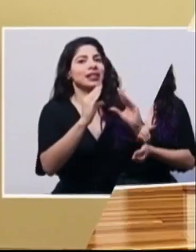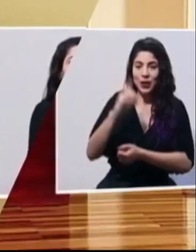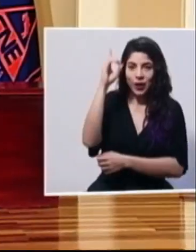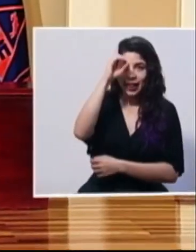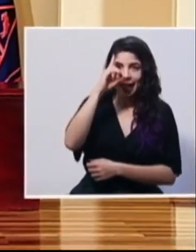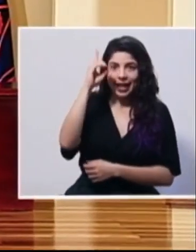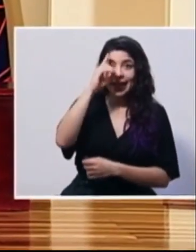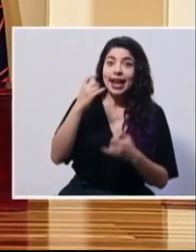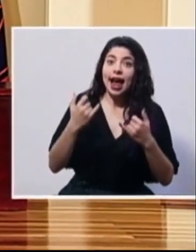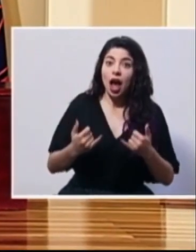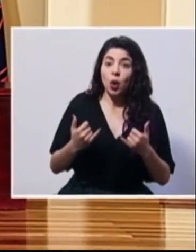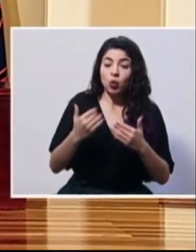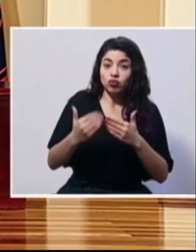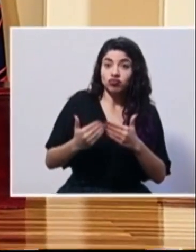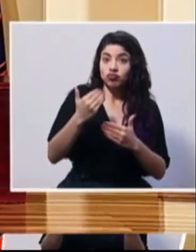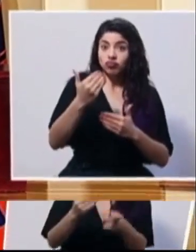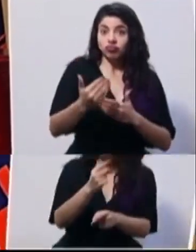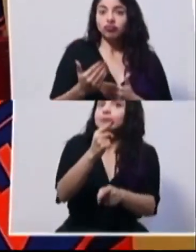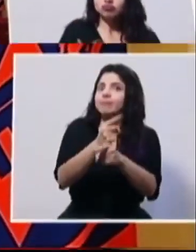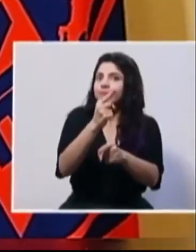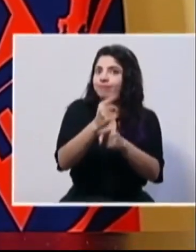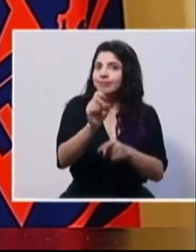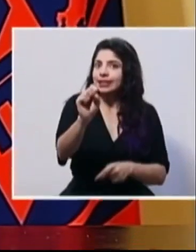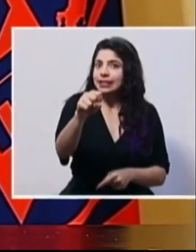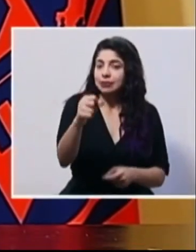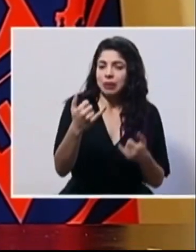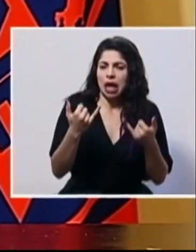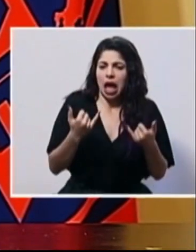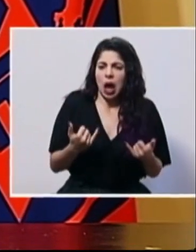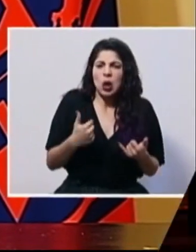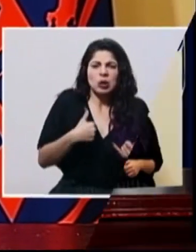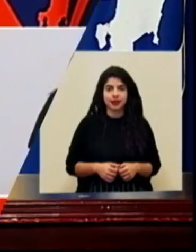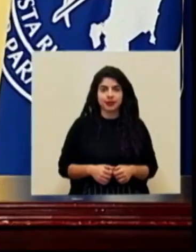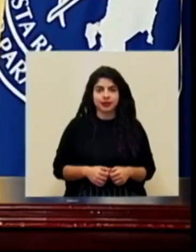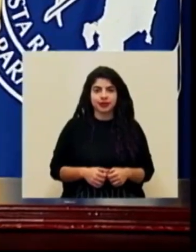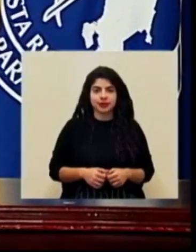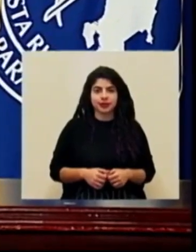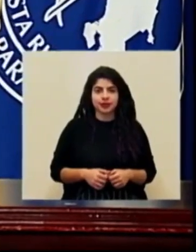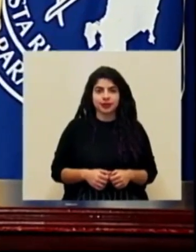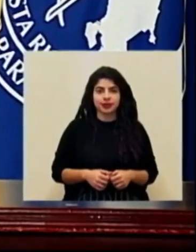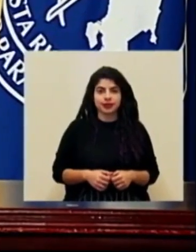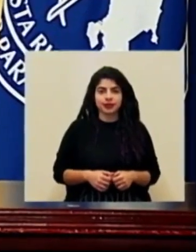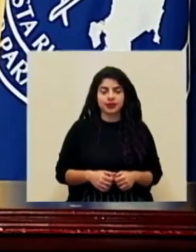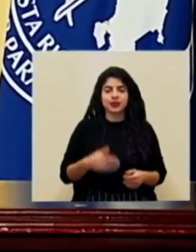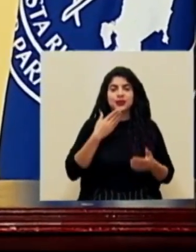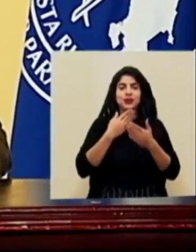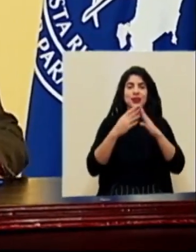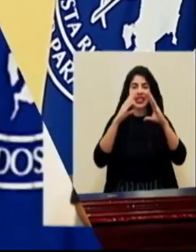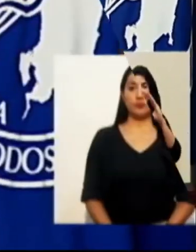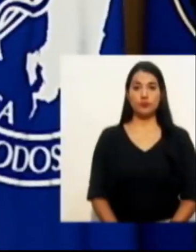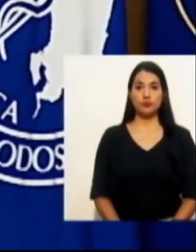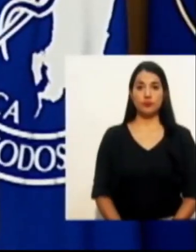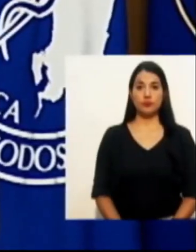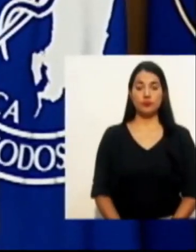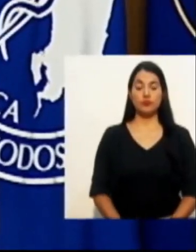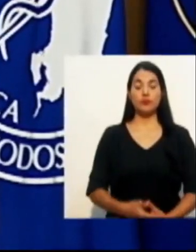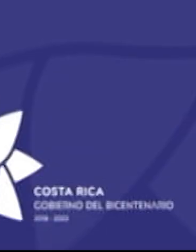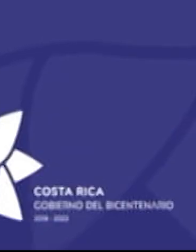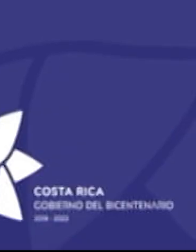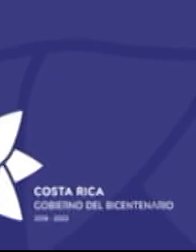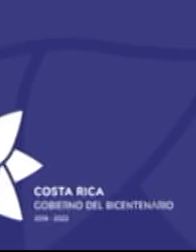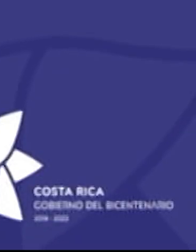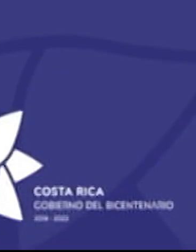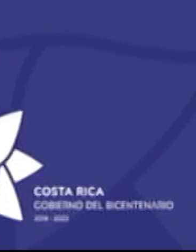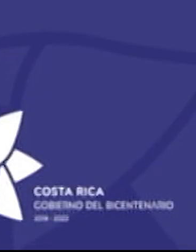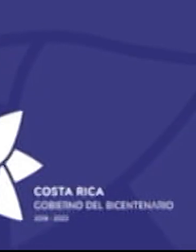de prensa sobre el coronavirus. Manténgase informado e informada con los datos oficiales. En 13,